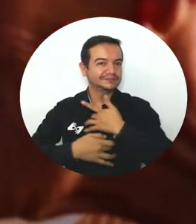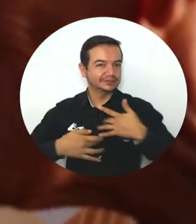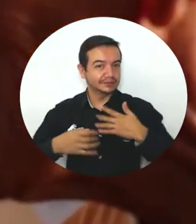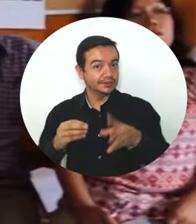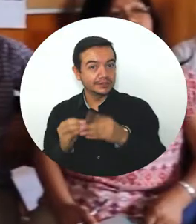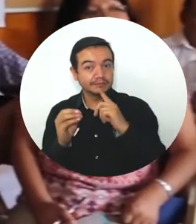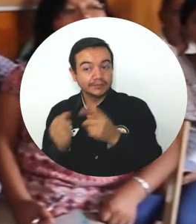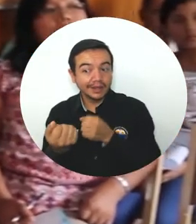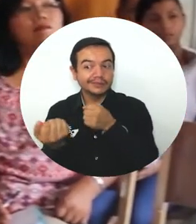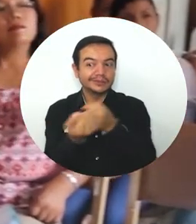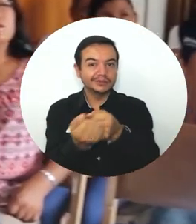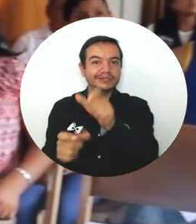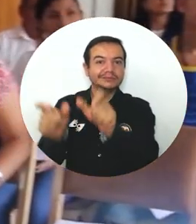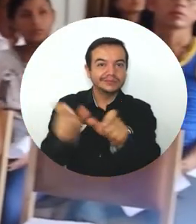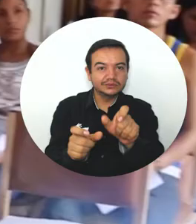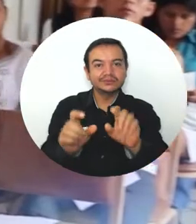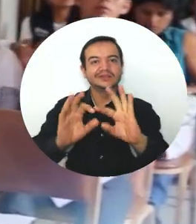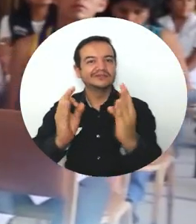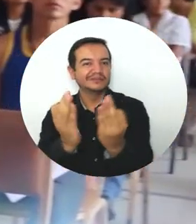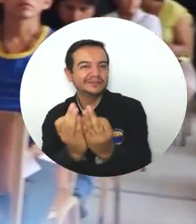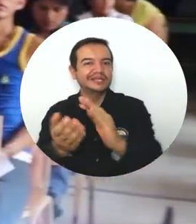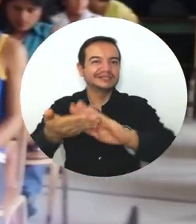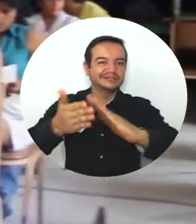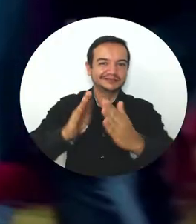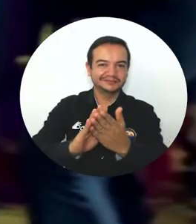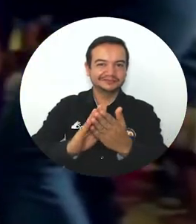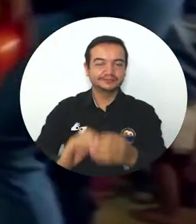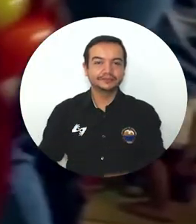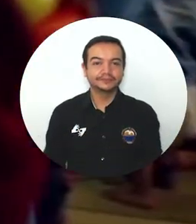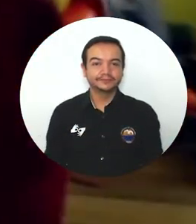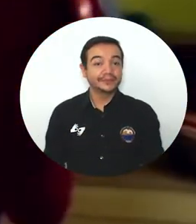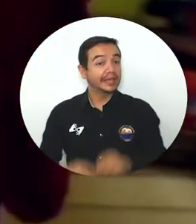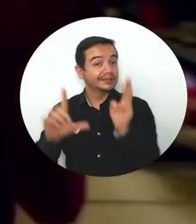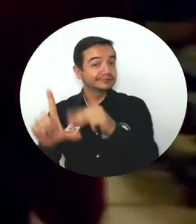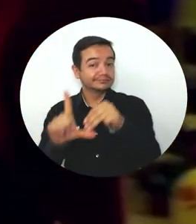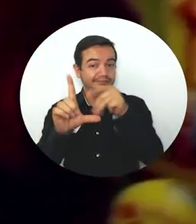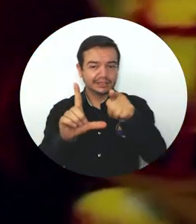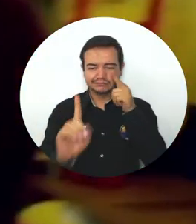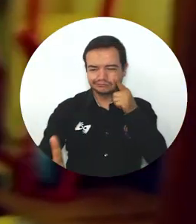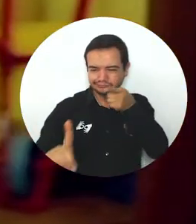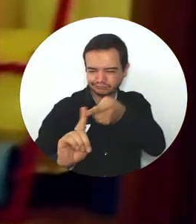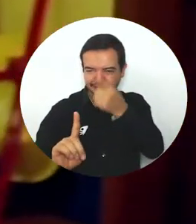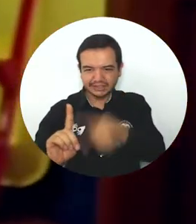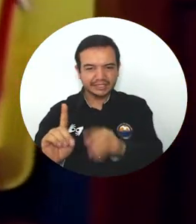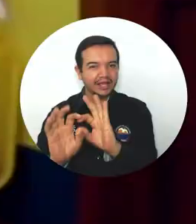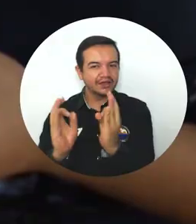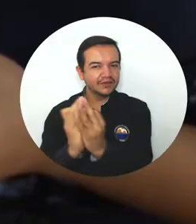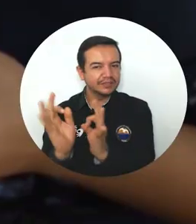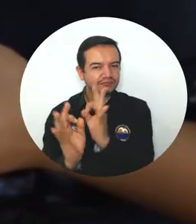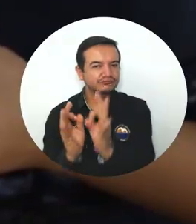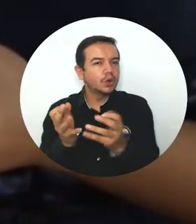las personas, las familias y las comunidades. La maestría, que pretende estudiar el cuidado familiar desde una visión integral,